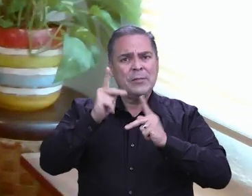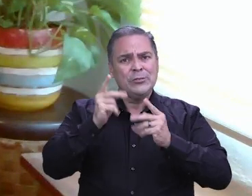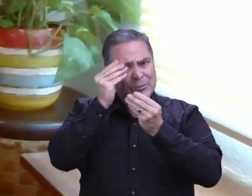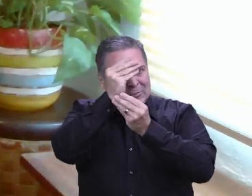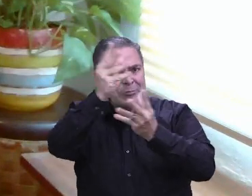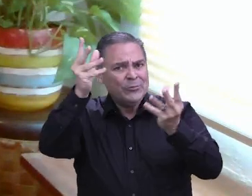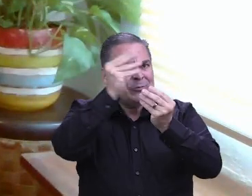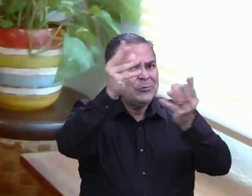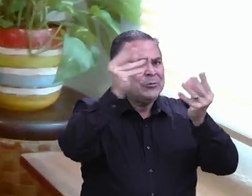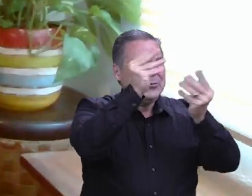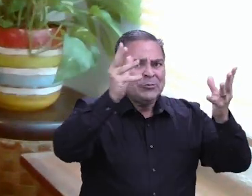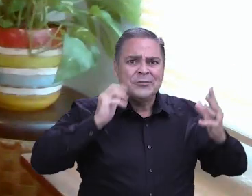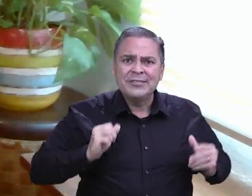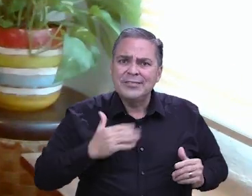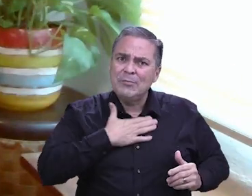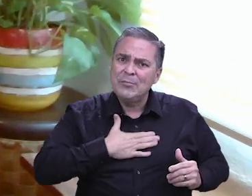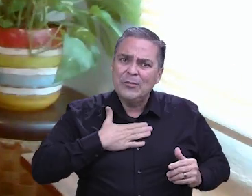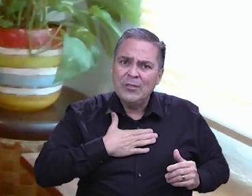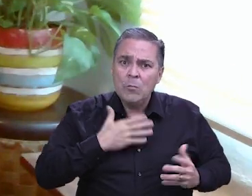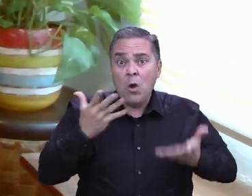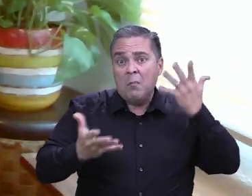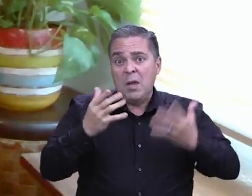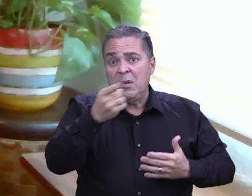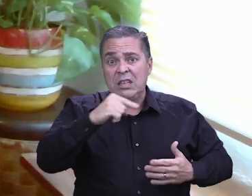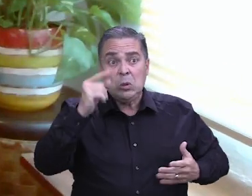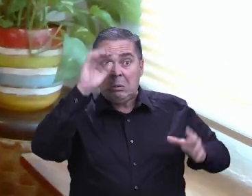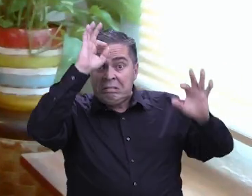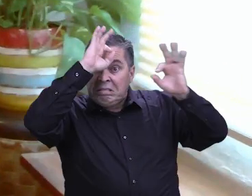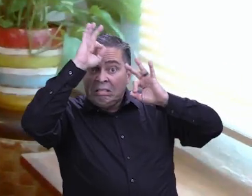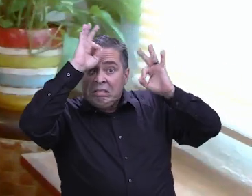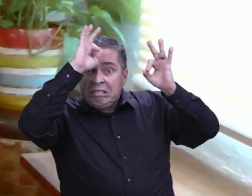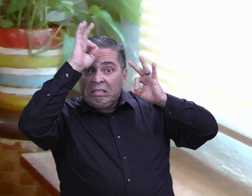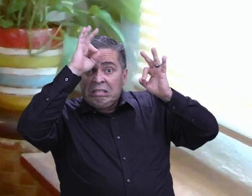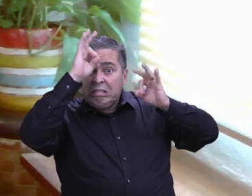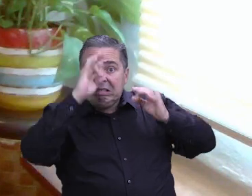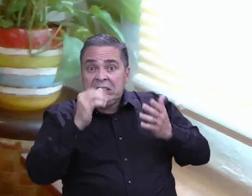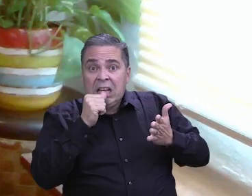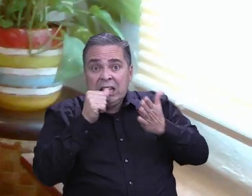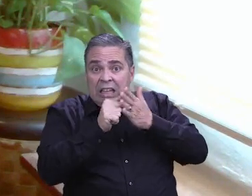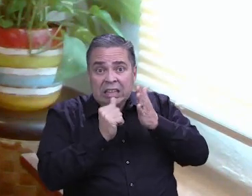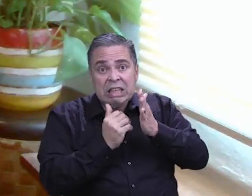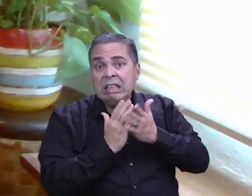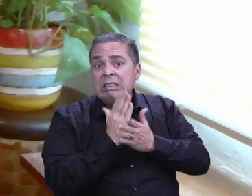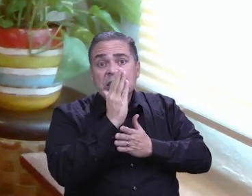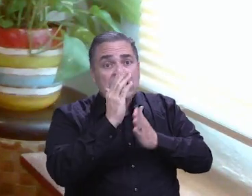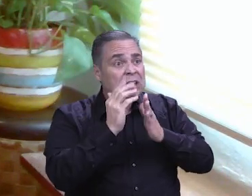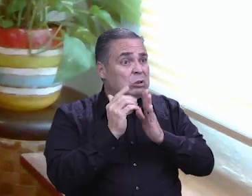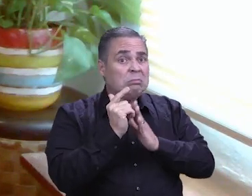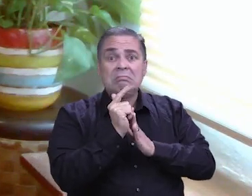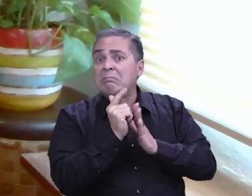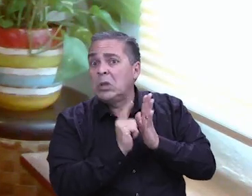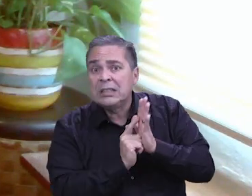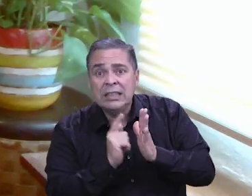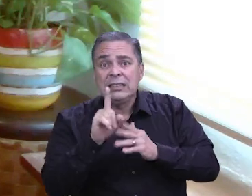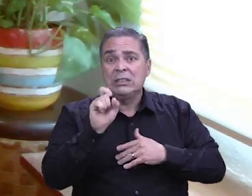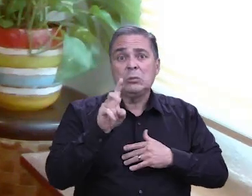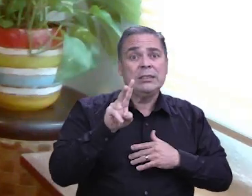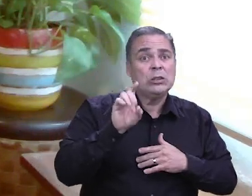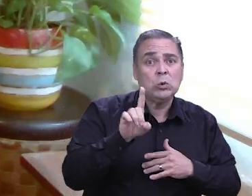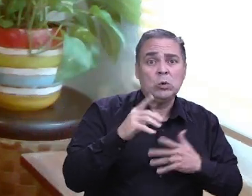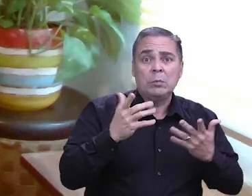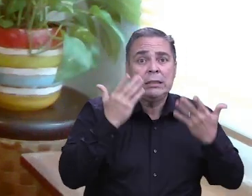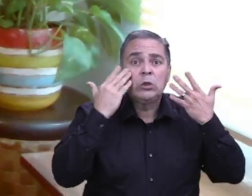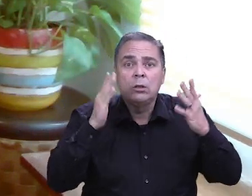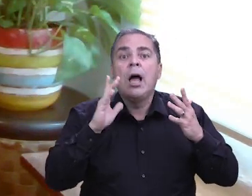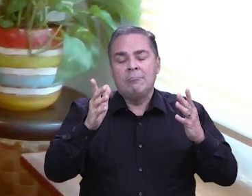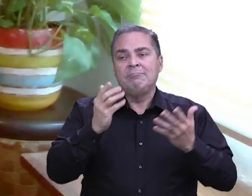Carta de Derechos de las Personas Adultas Mayores, pero también los invito a ver nuestros próximos episodios. Van a ser 3 y